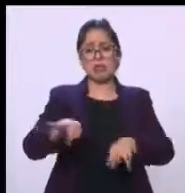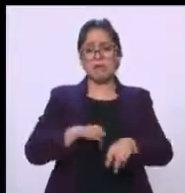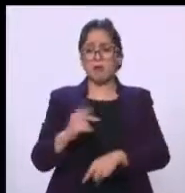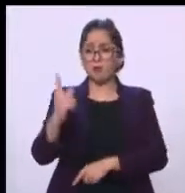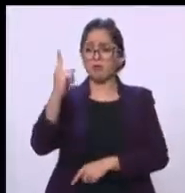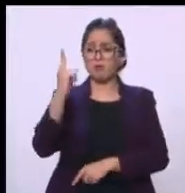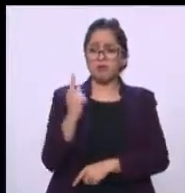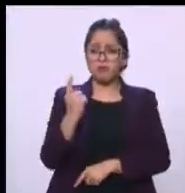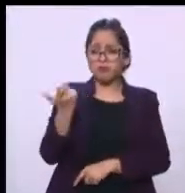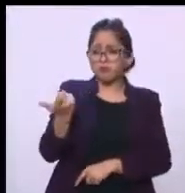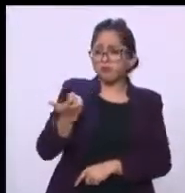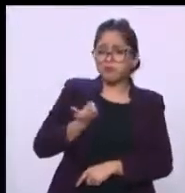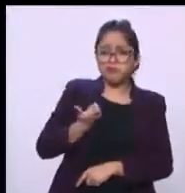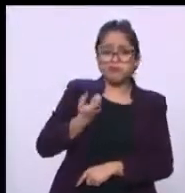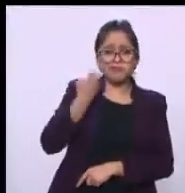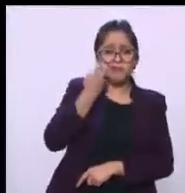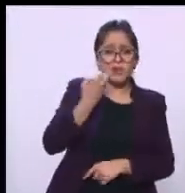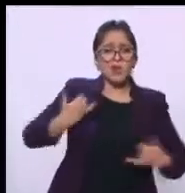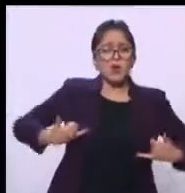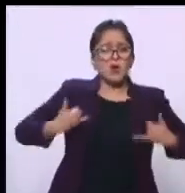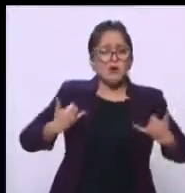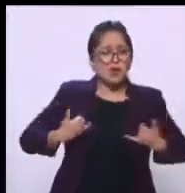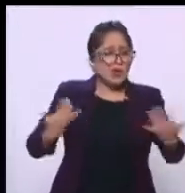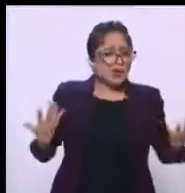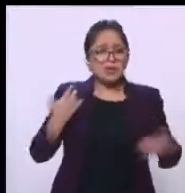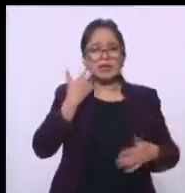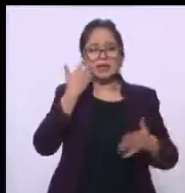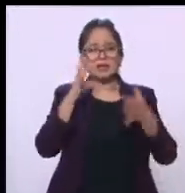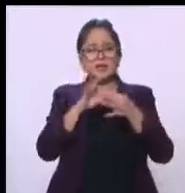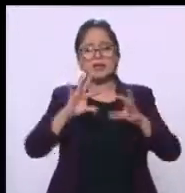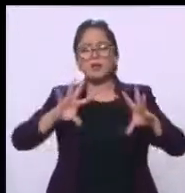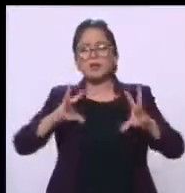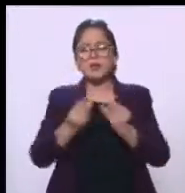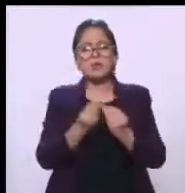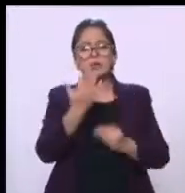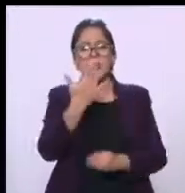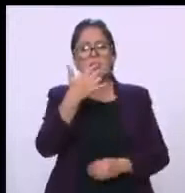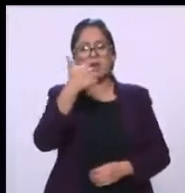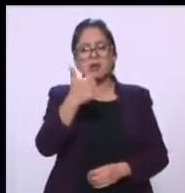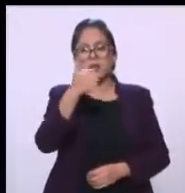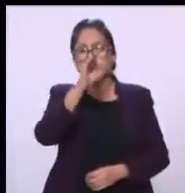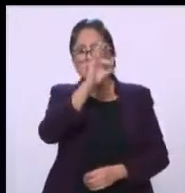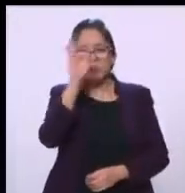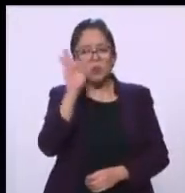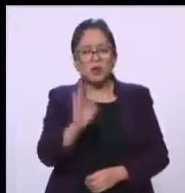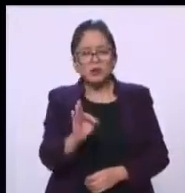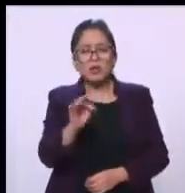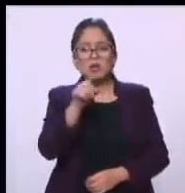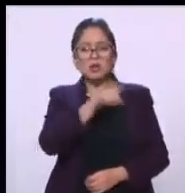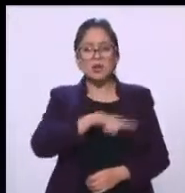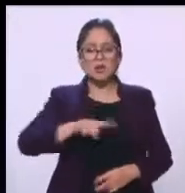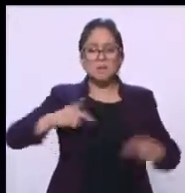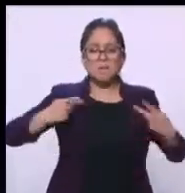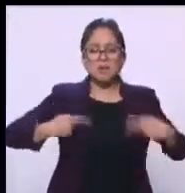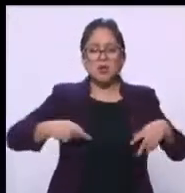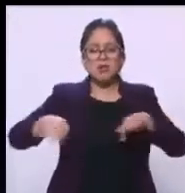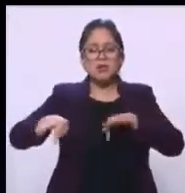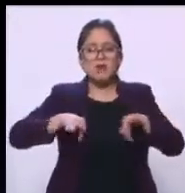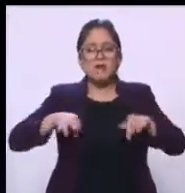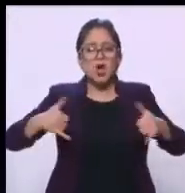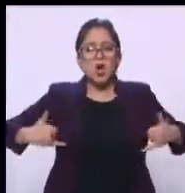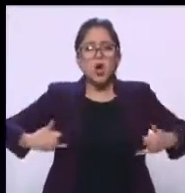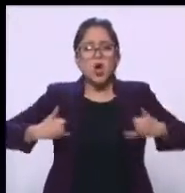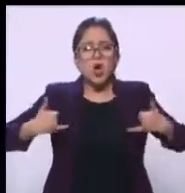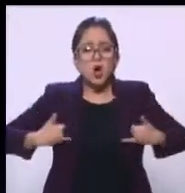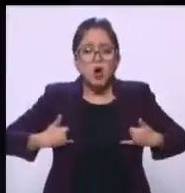las personas jóvenes. Un dato importante es que el 56% más o menos de los trabajadores jóvenes trabajan